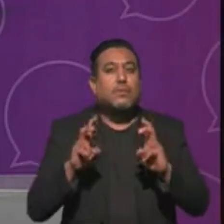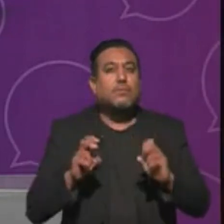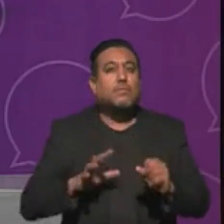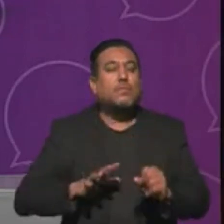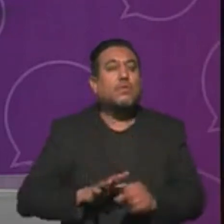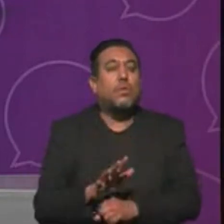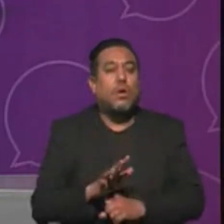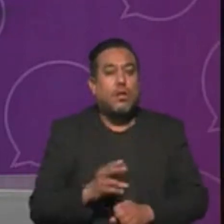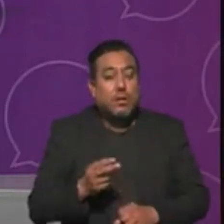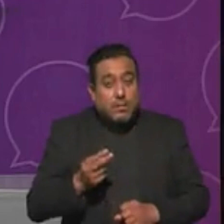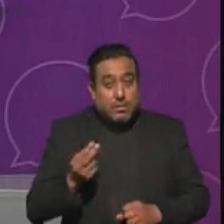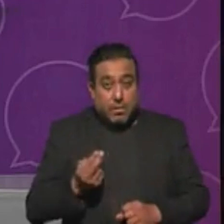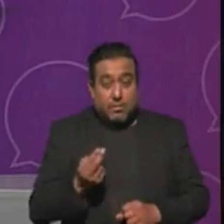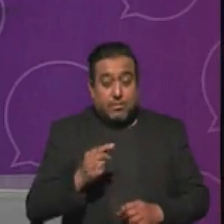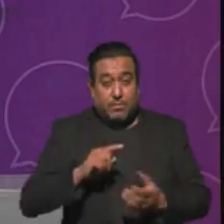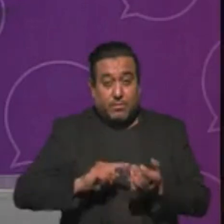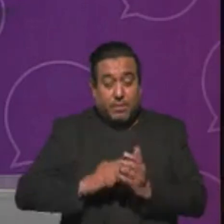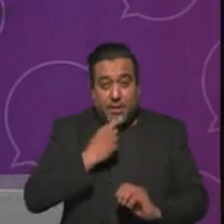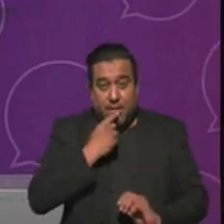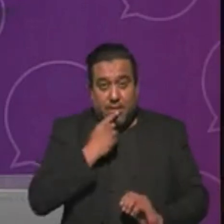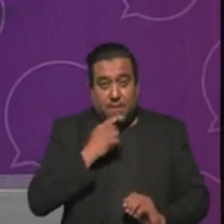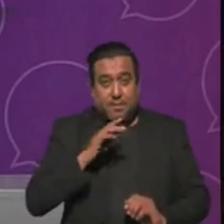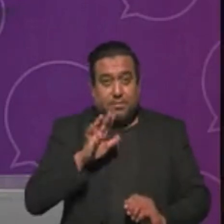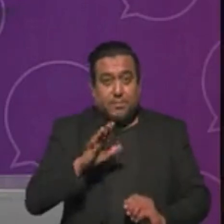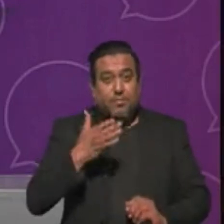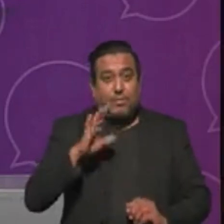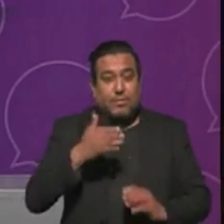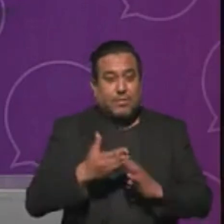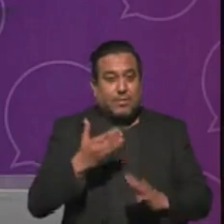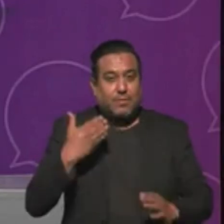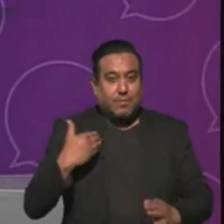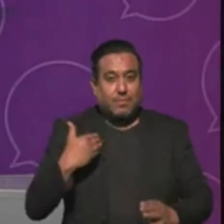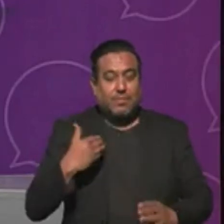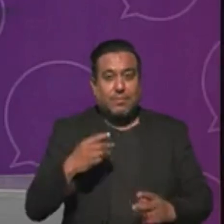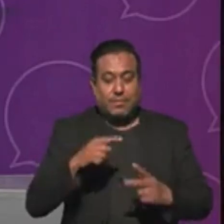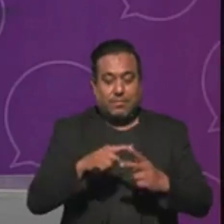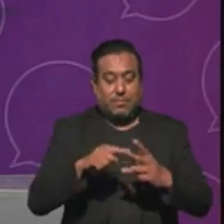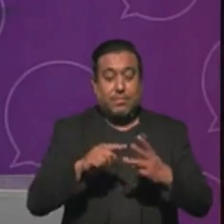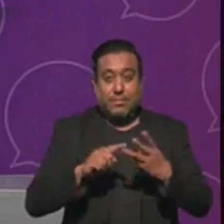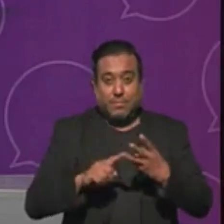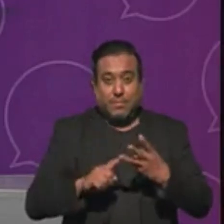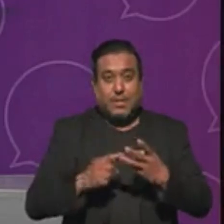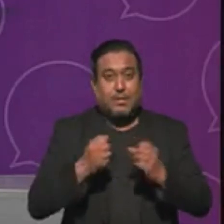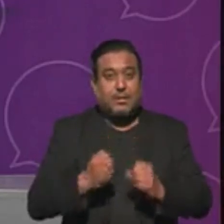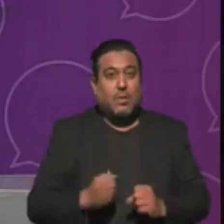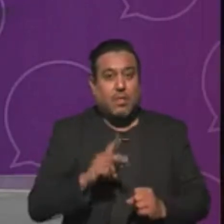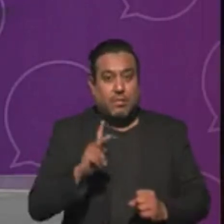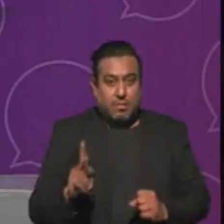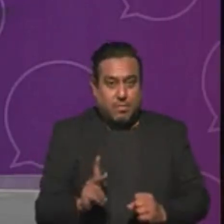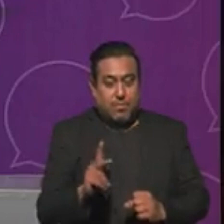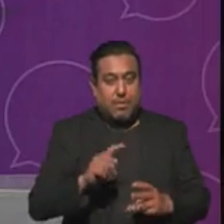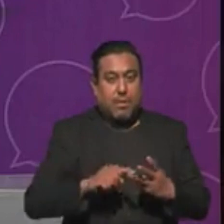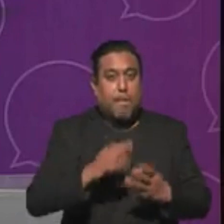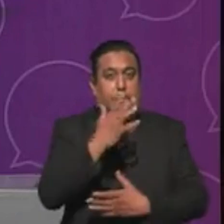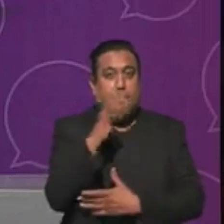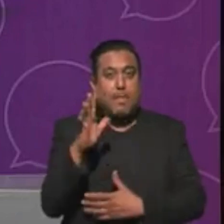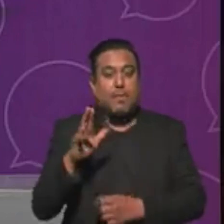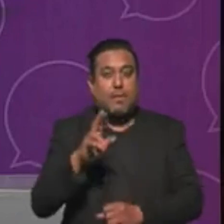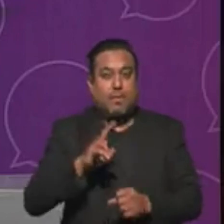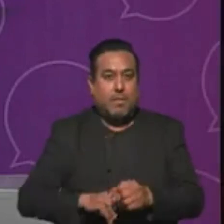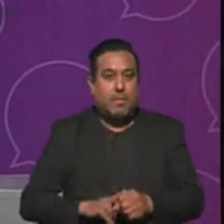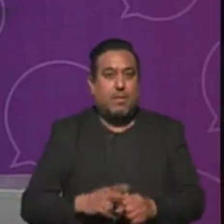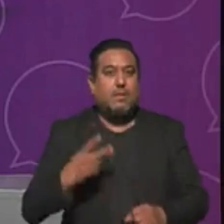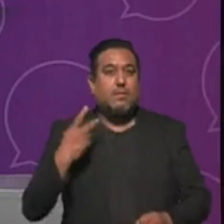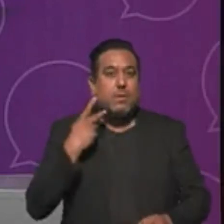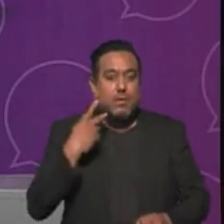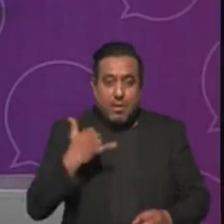destacó la ciudadanía celayense en la convocatoria realizada fueron tres temas seguridad pública medio ambiente política